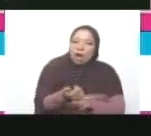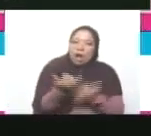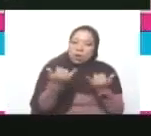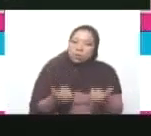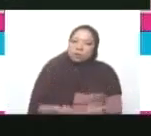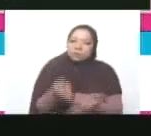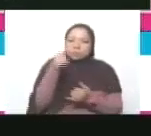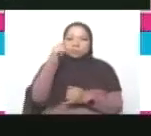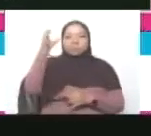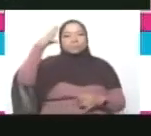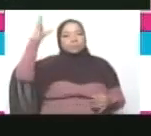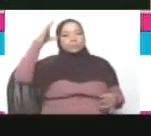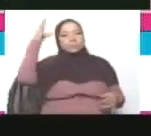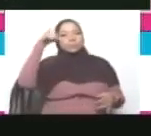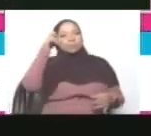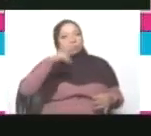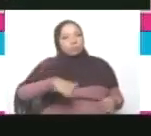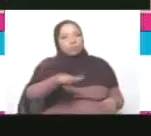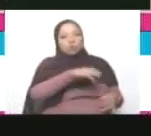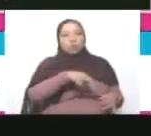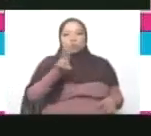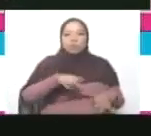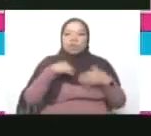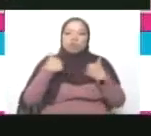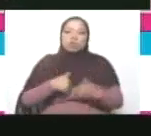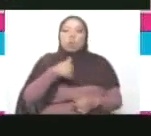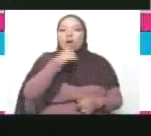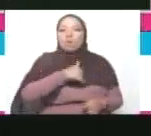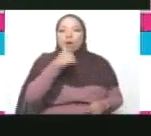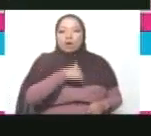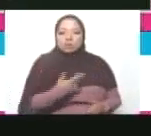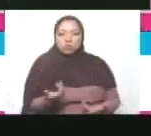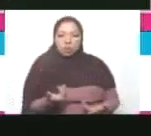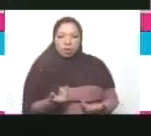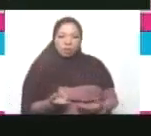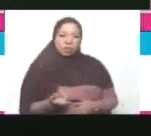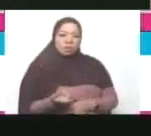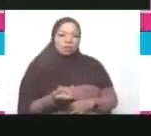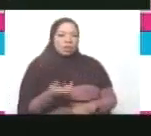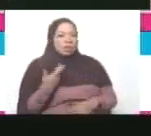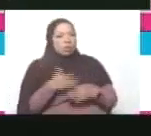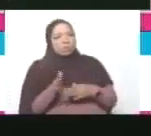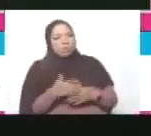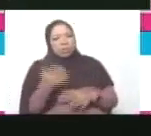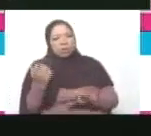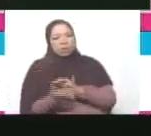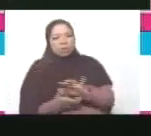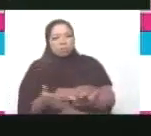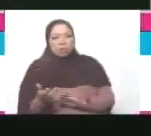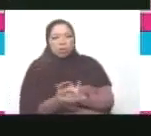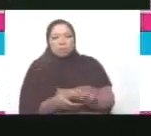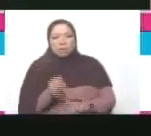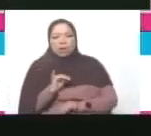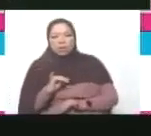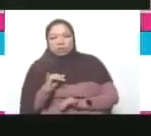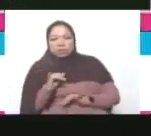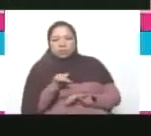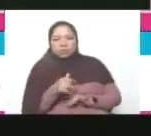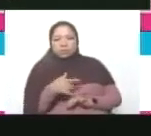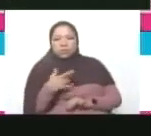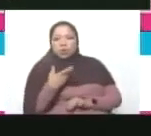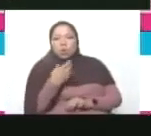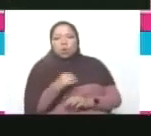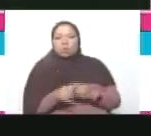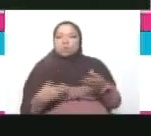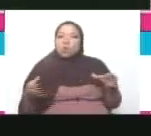pueblo combativo, un pueblo que no se rinde, que a pesar de las dificultades aquí nos levantamos. Porque aquí